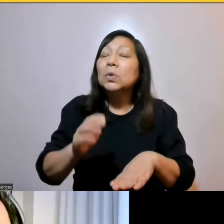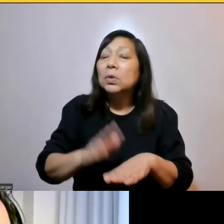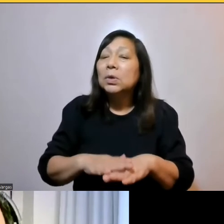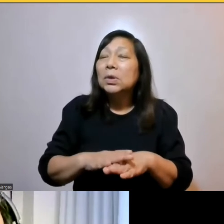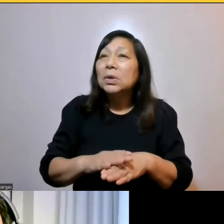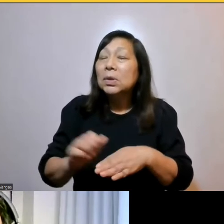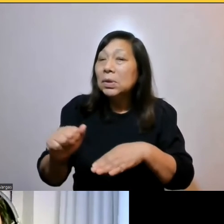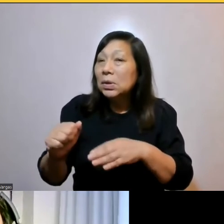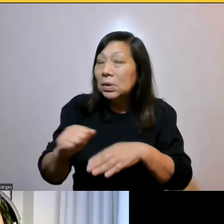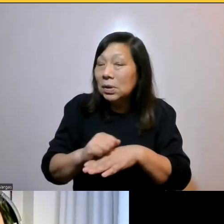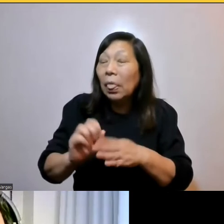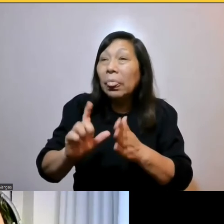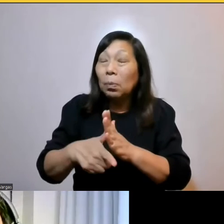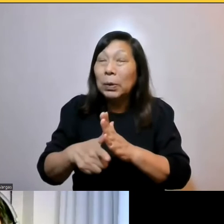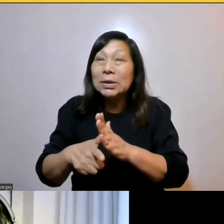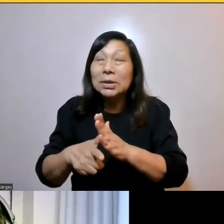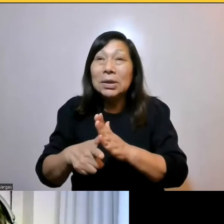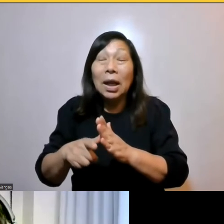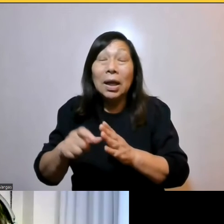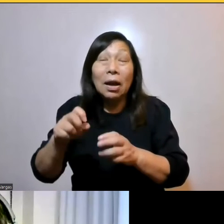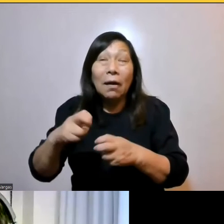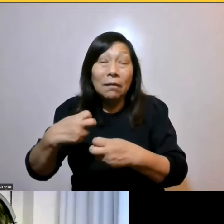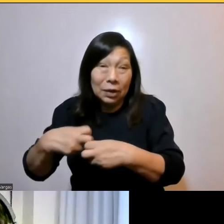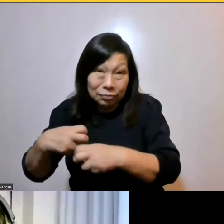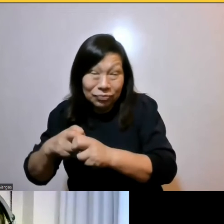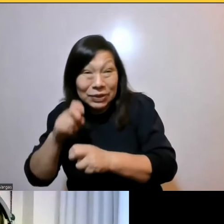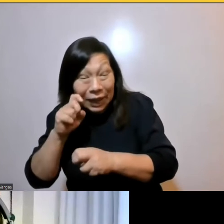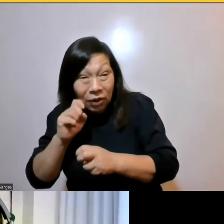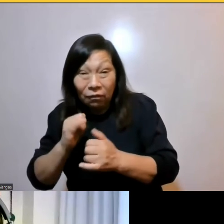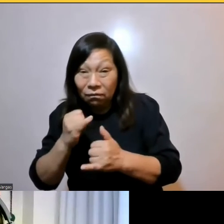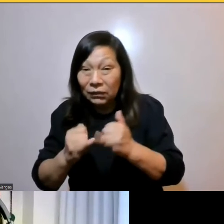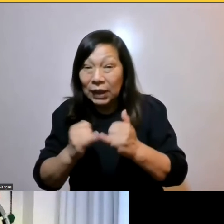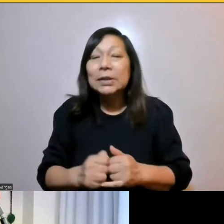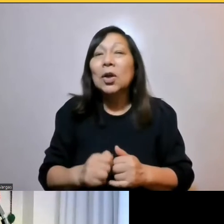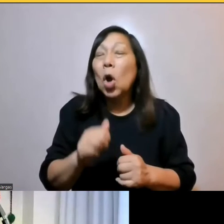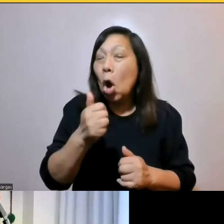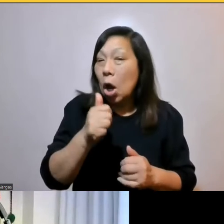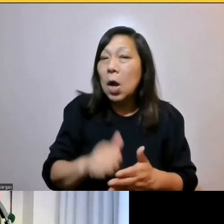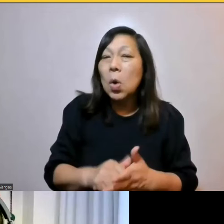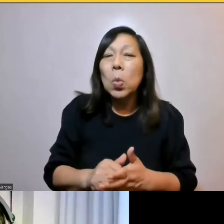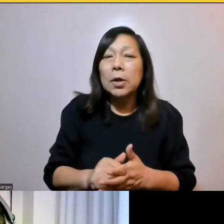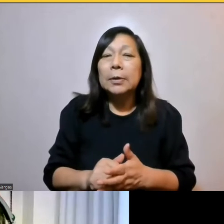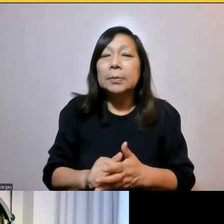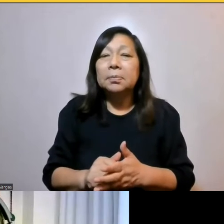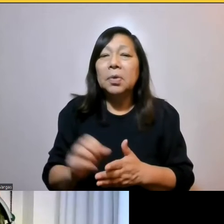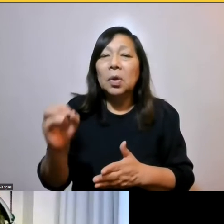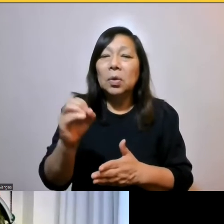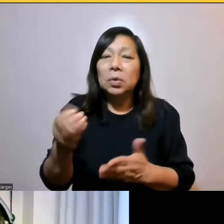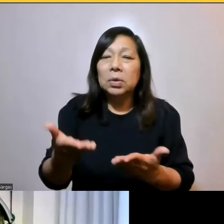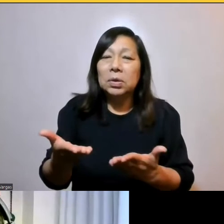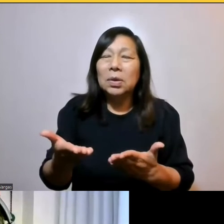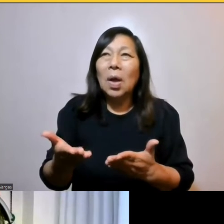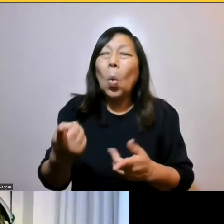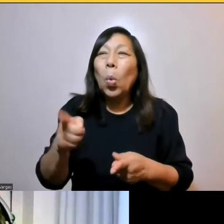limpieza luego del sexo. Lo ideal es que la limpieza con agua, o sea con agua, o a través de la